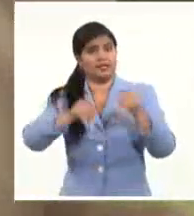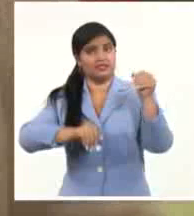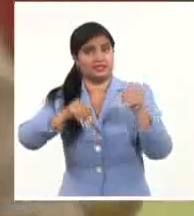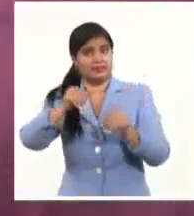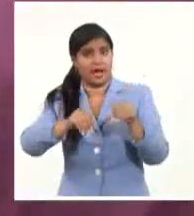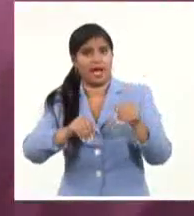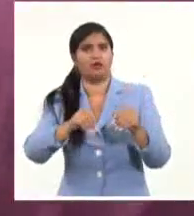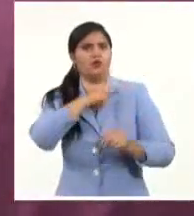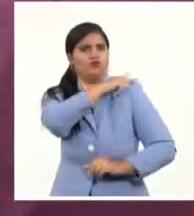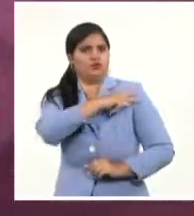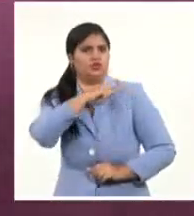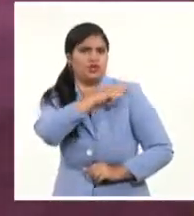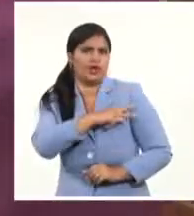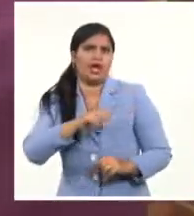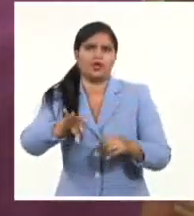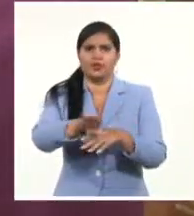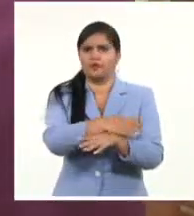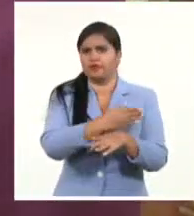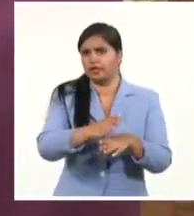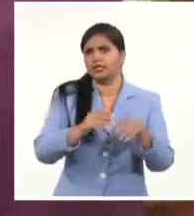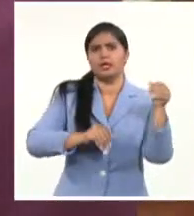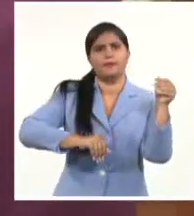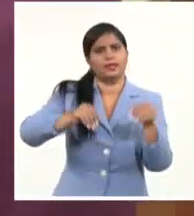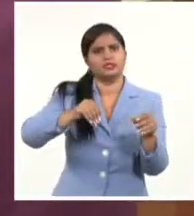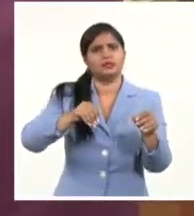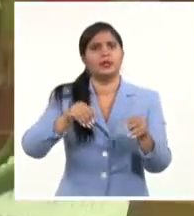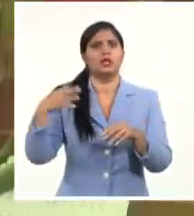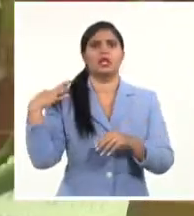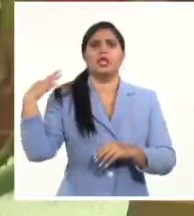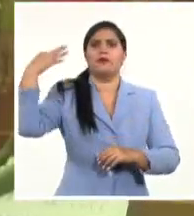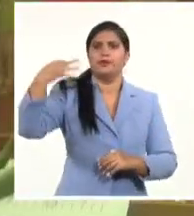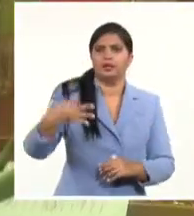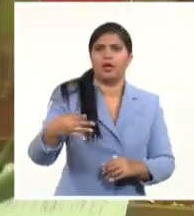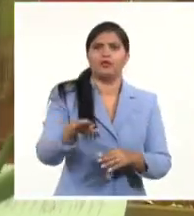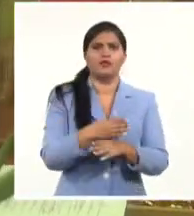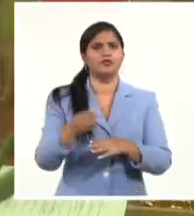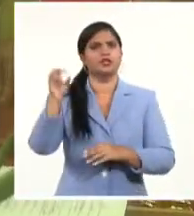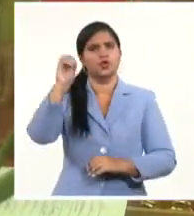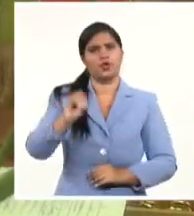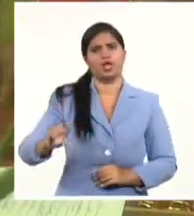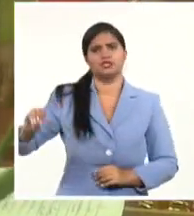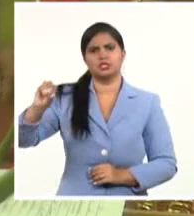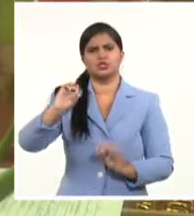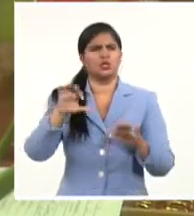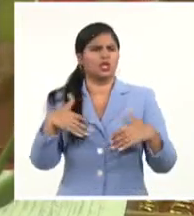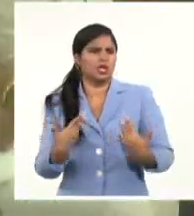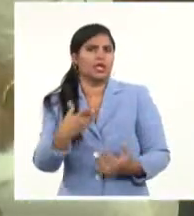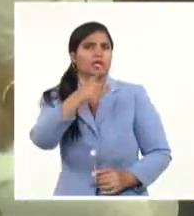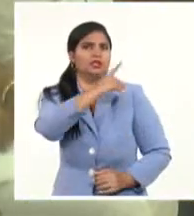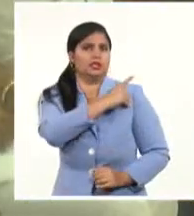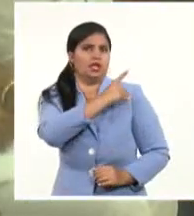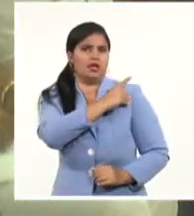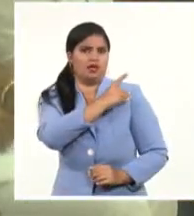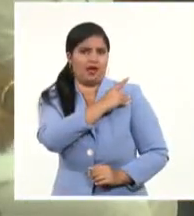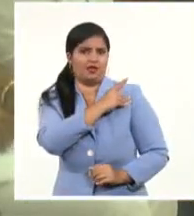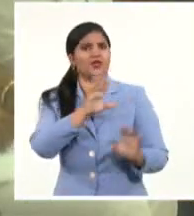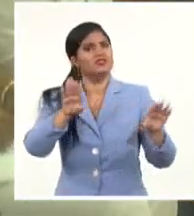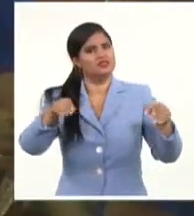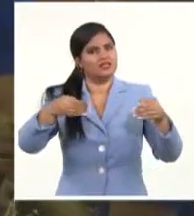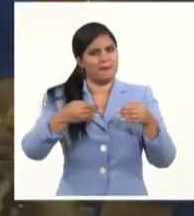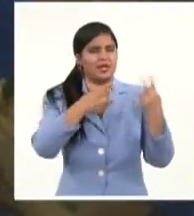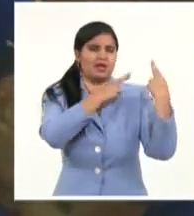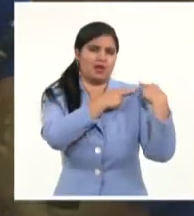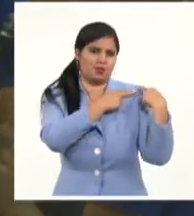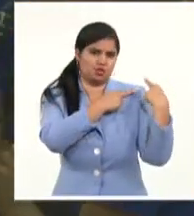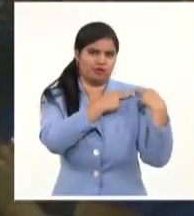actos constitutivos, al cual asistieron también invitados de diferentes sectores, incluidos los delegados que concluyen su mandato.